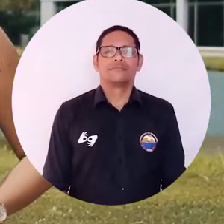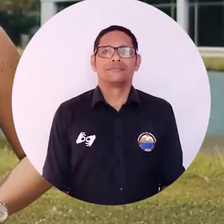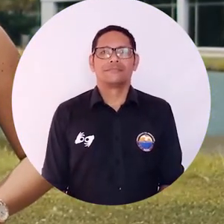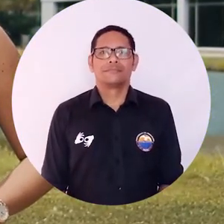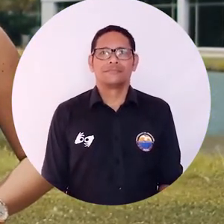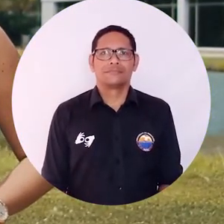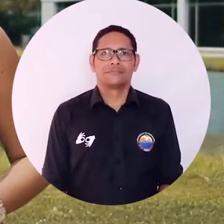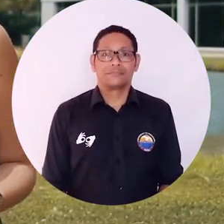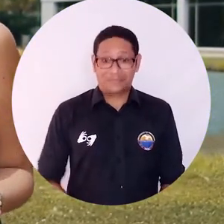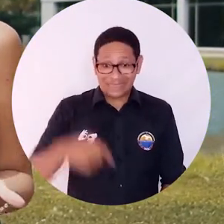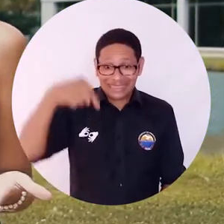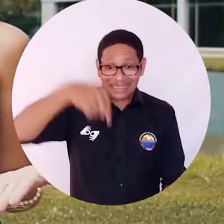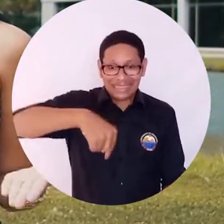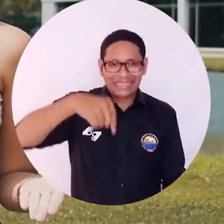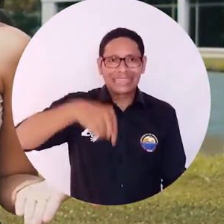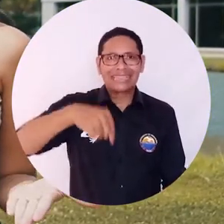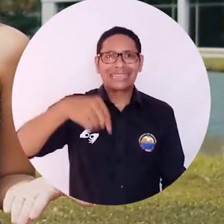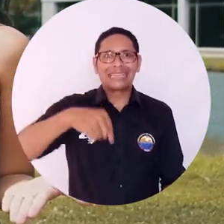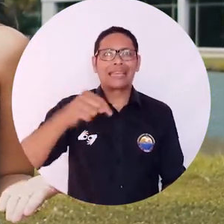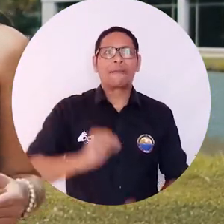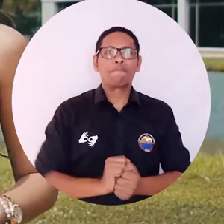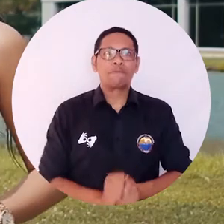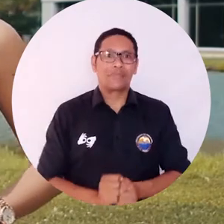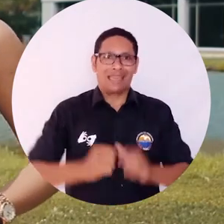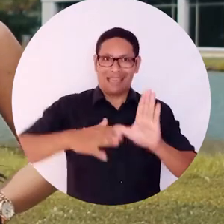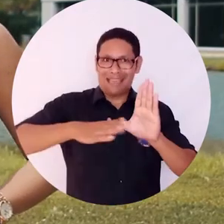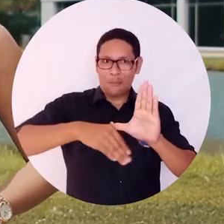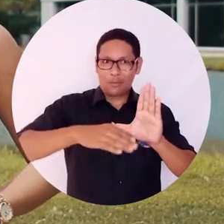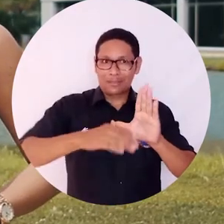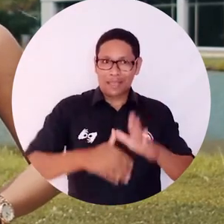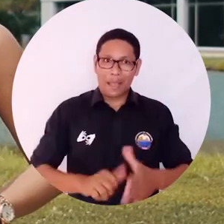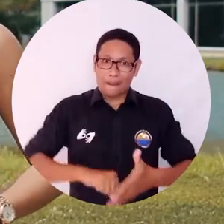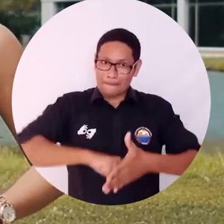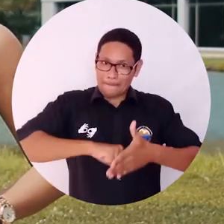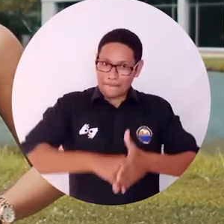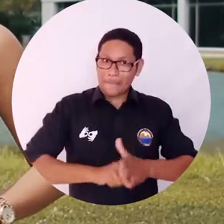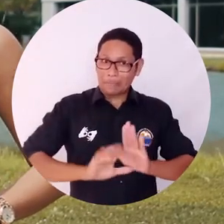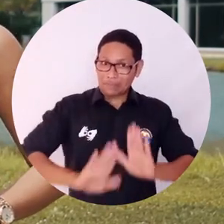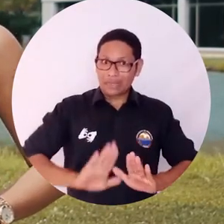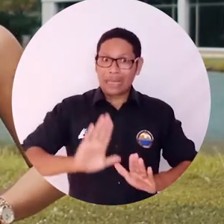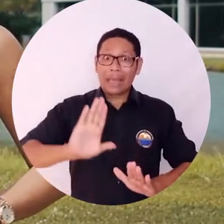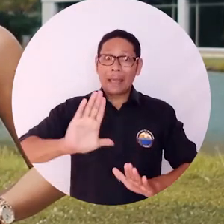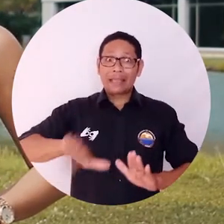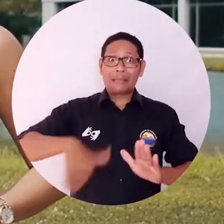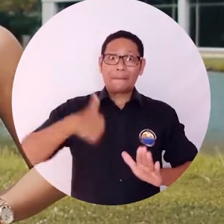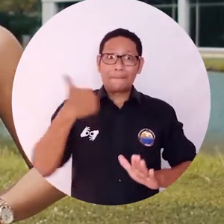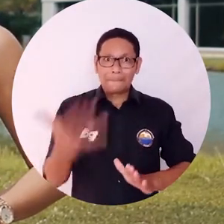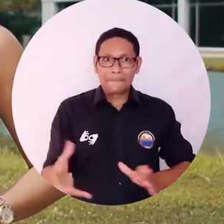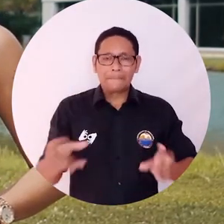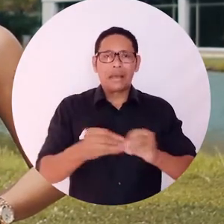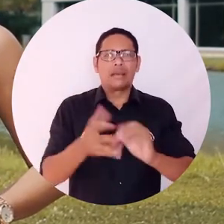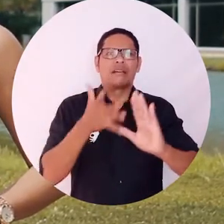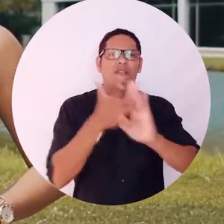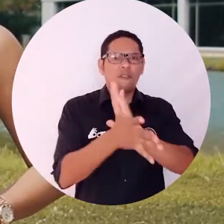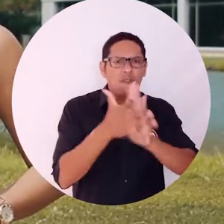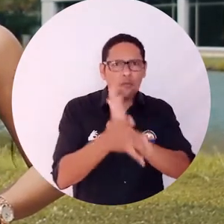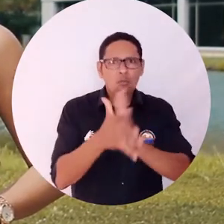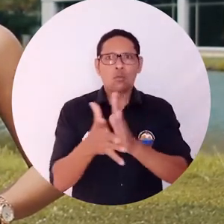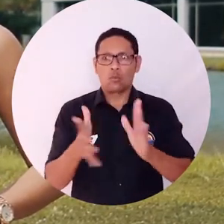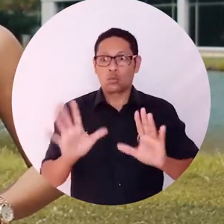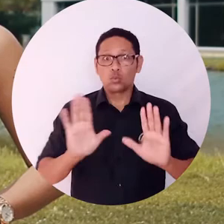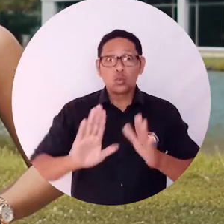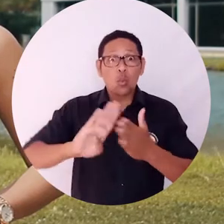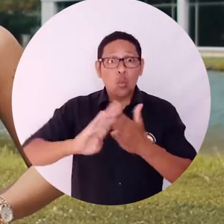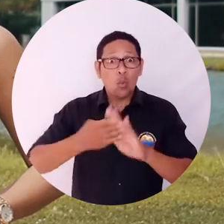Estamos en el Campus TV. Vamos a una pausa institucional y en instantes conoceremos información sobre la acción colectiva de la